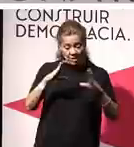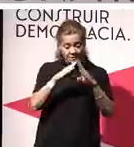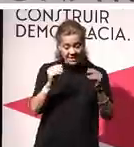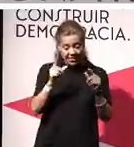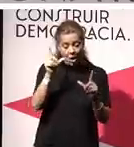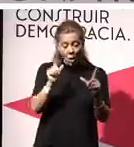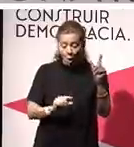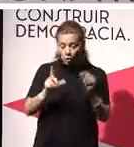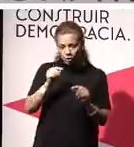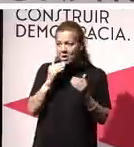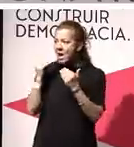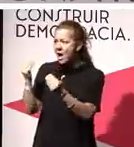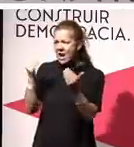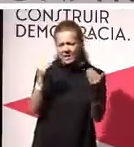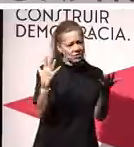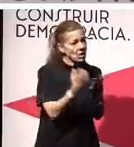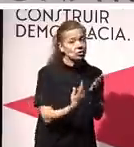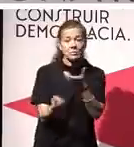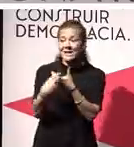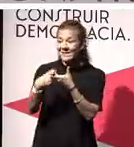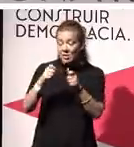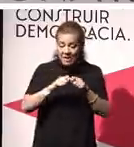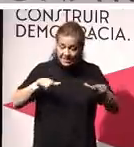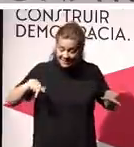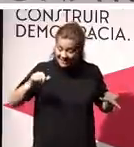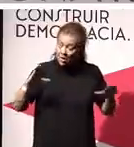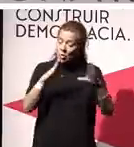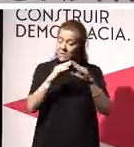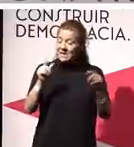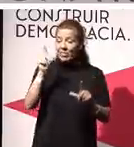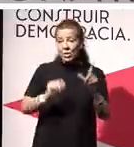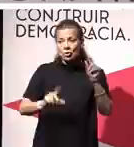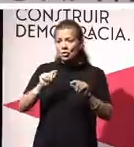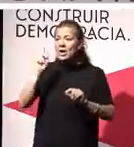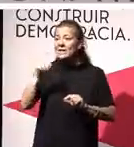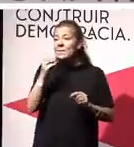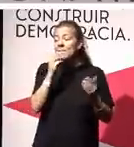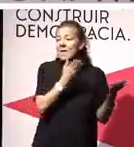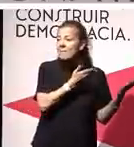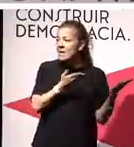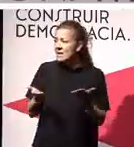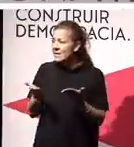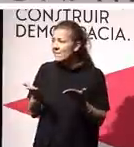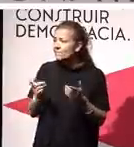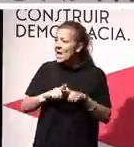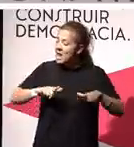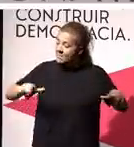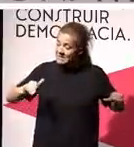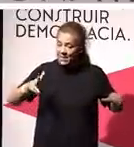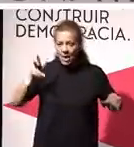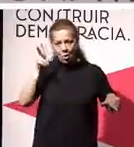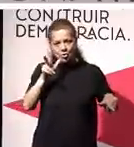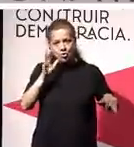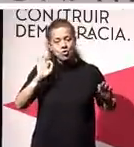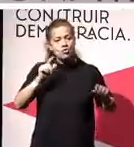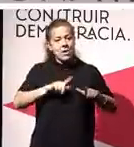las gracias a todos los que habéis participado también en las mesas en esta universidad de otoño y dándoles la bienvenida a nuestra mesa de honor, una